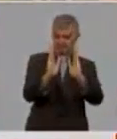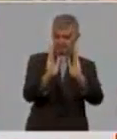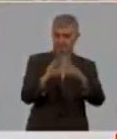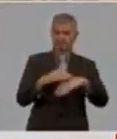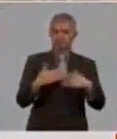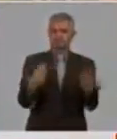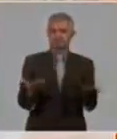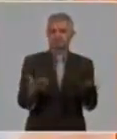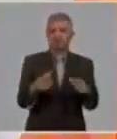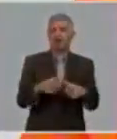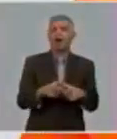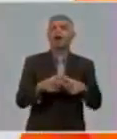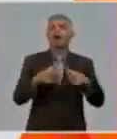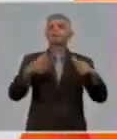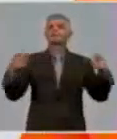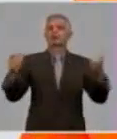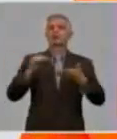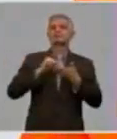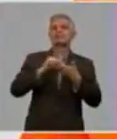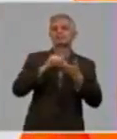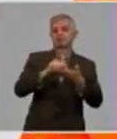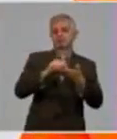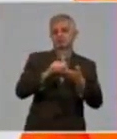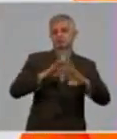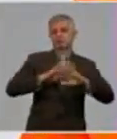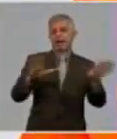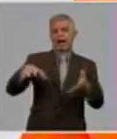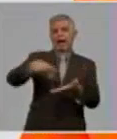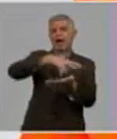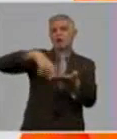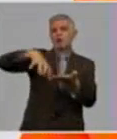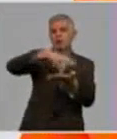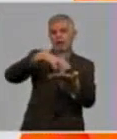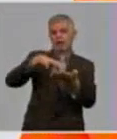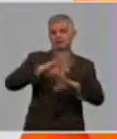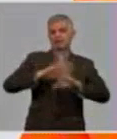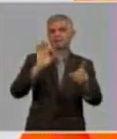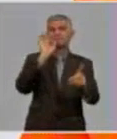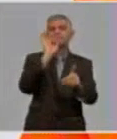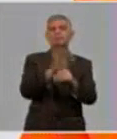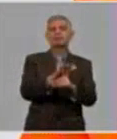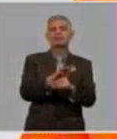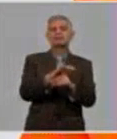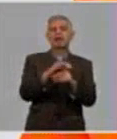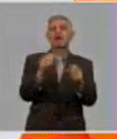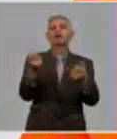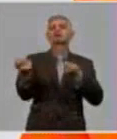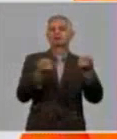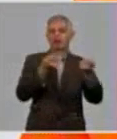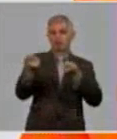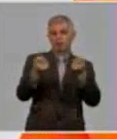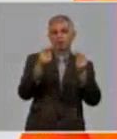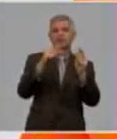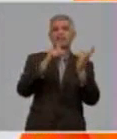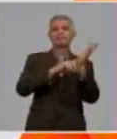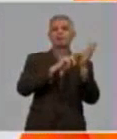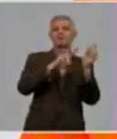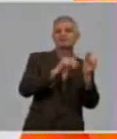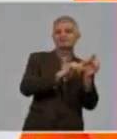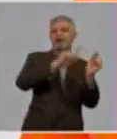ha previsto es ampliar los servicios locales, se restablecen los servicios de transporte interprovincial